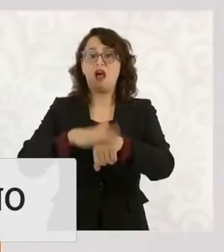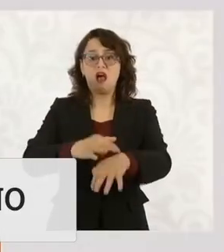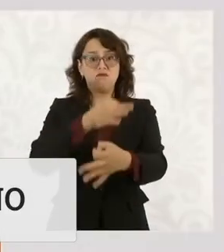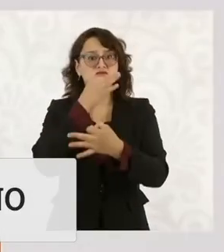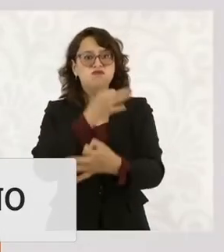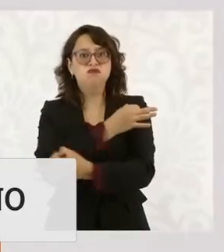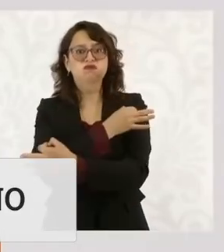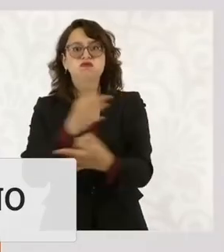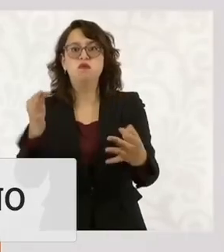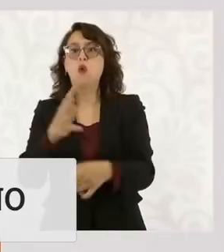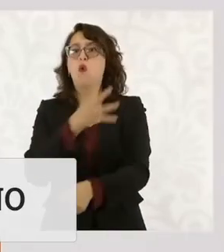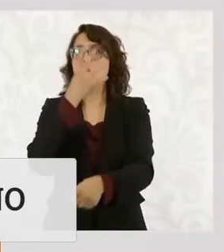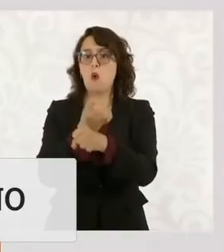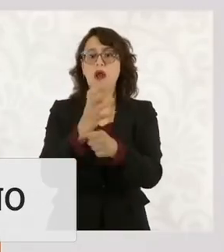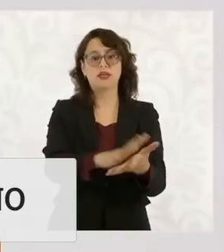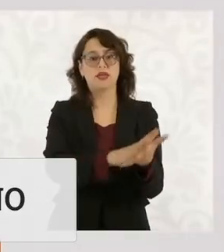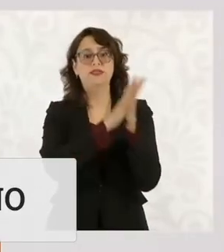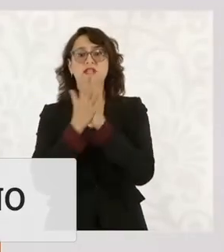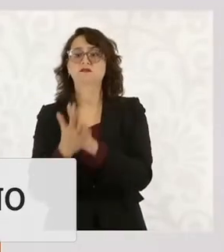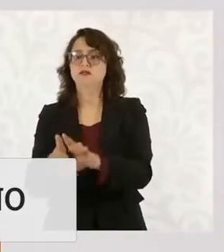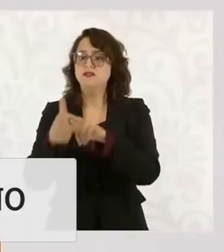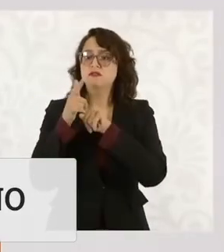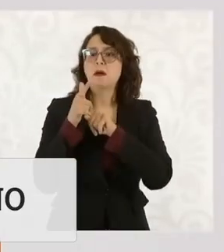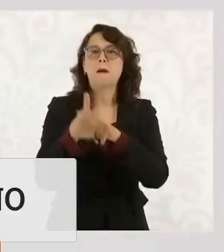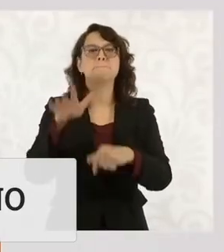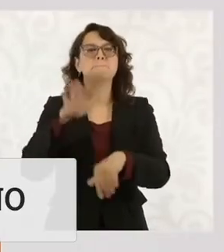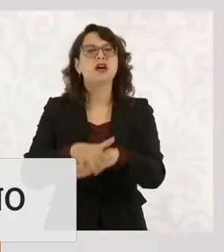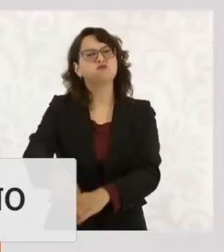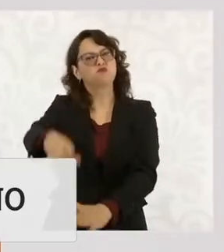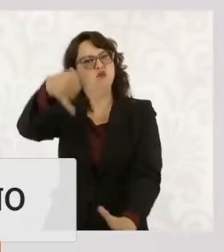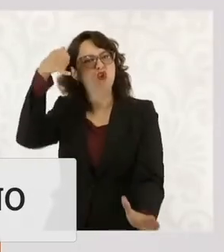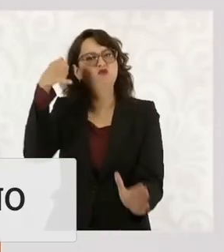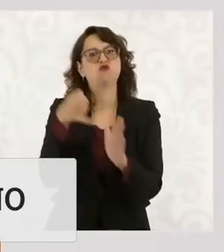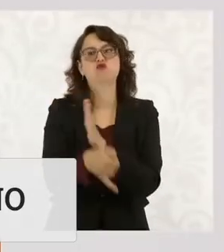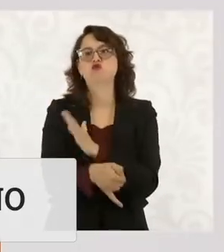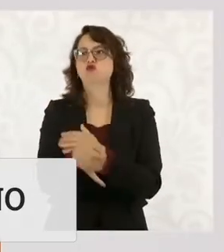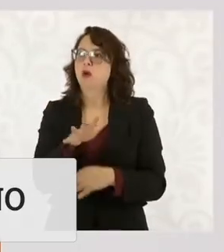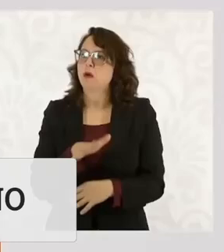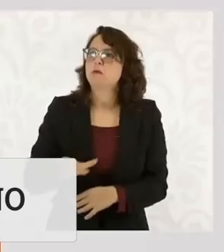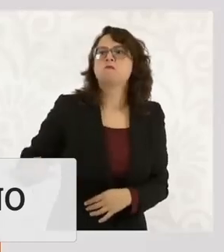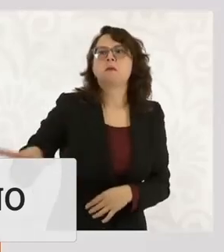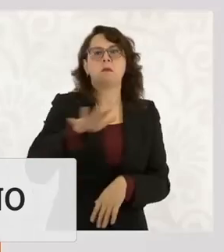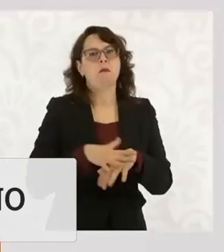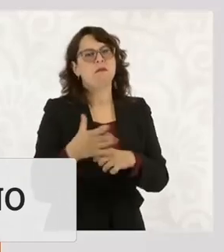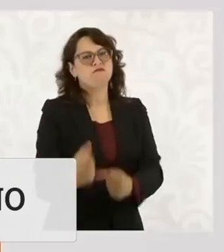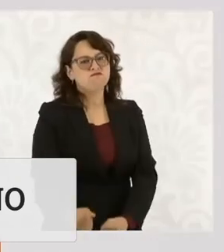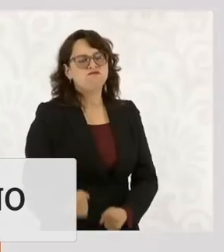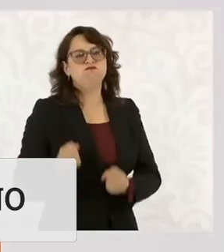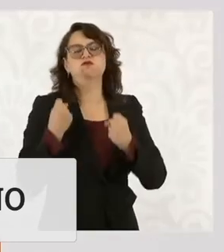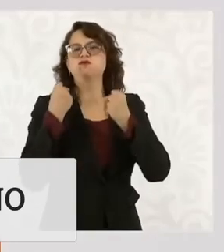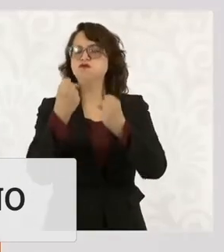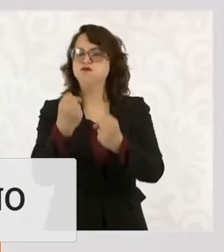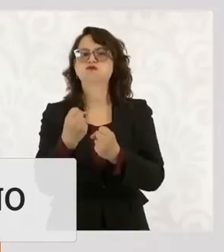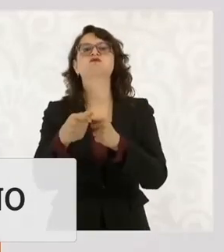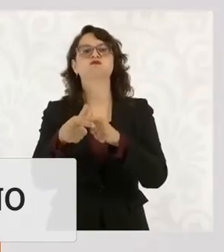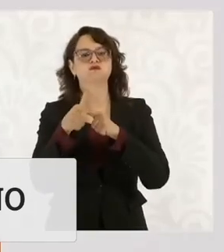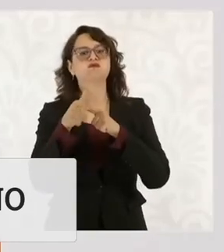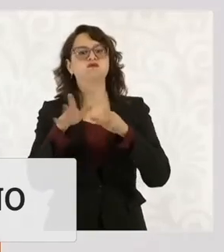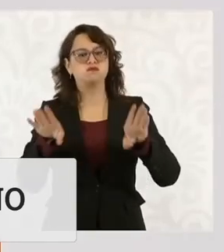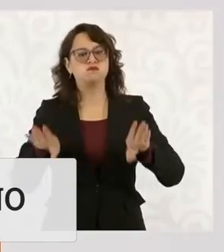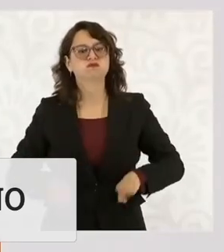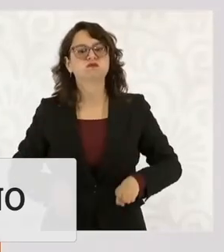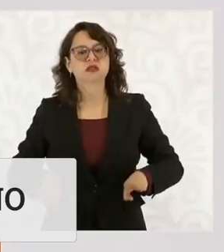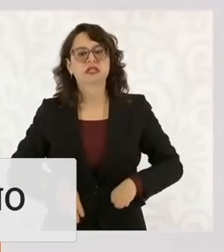Transformación no solo continúa, sino que se profundiza, se arraiga en el pueblo con más fuerza que nunca,